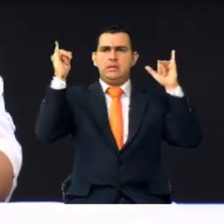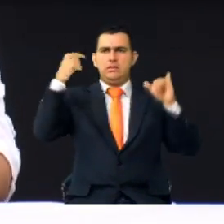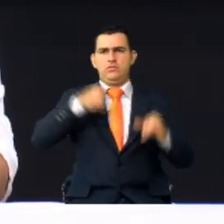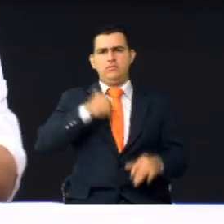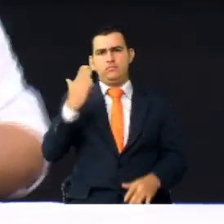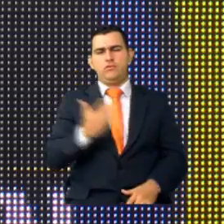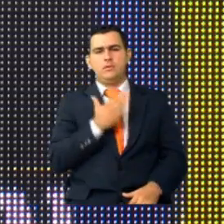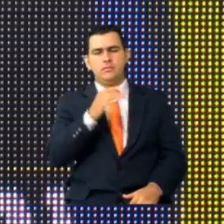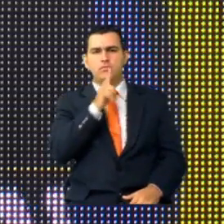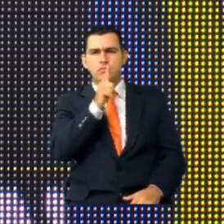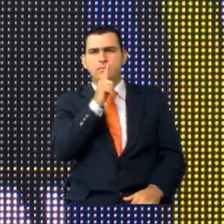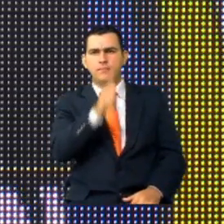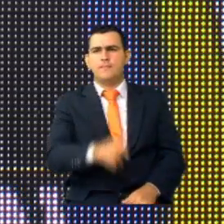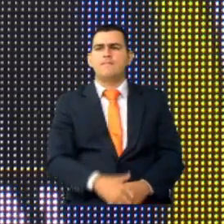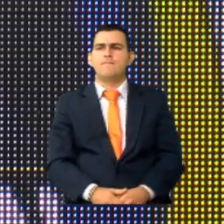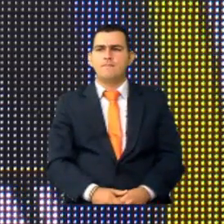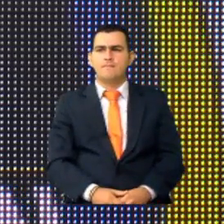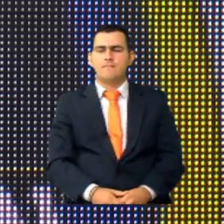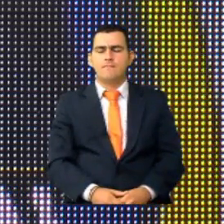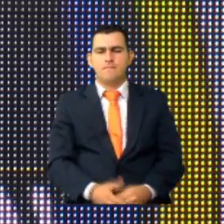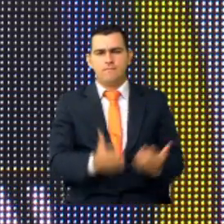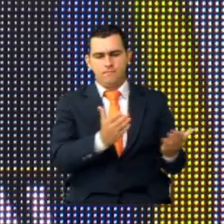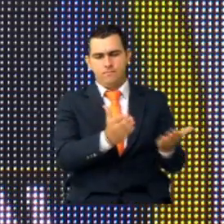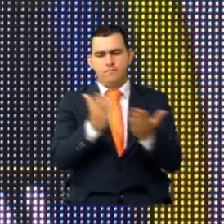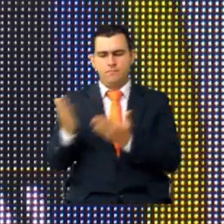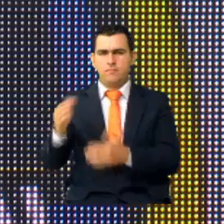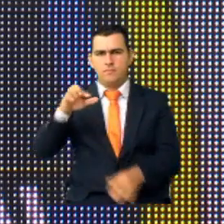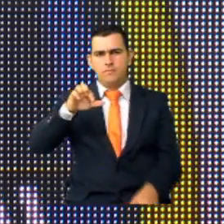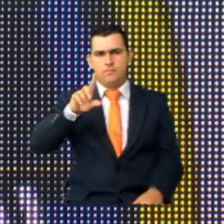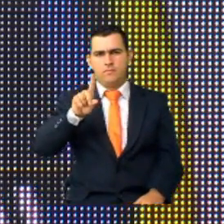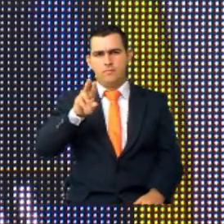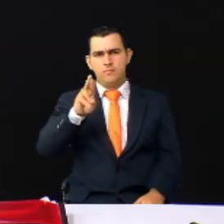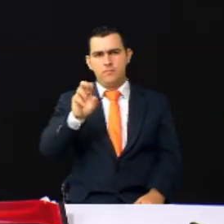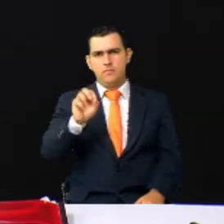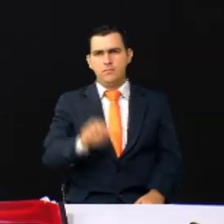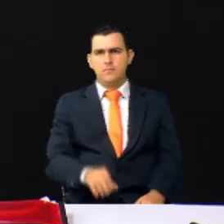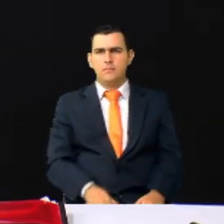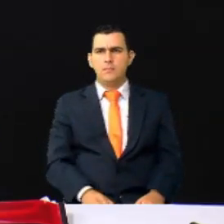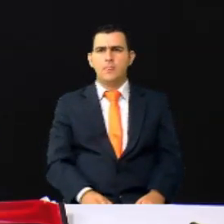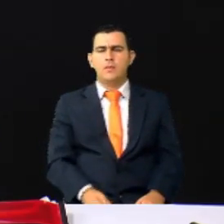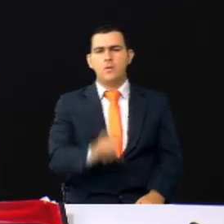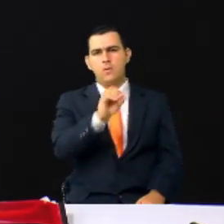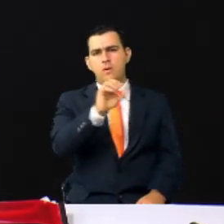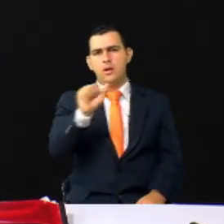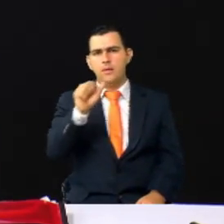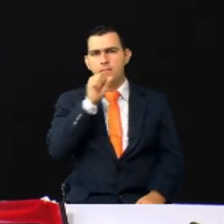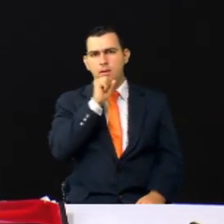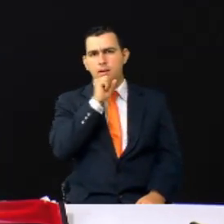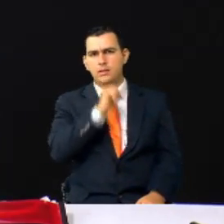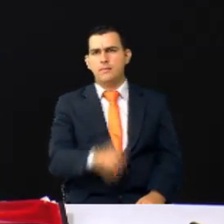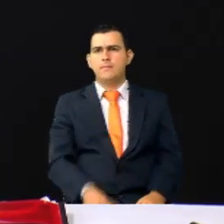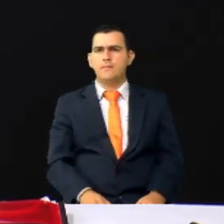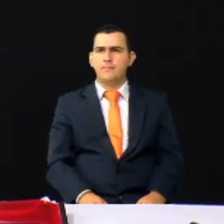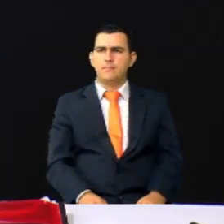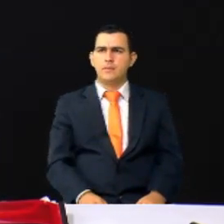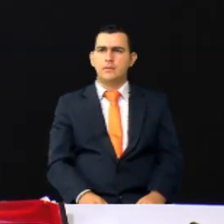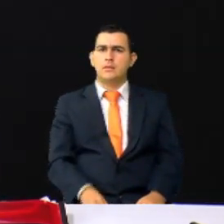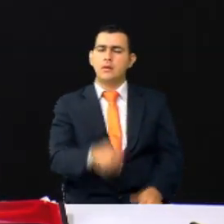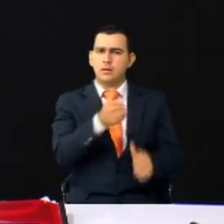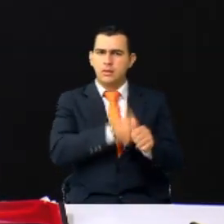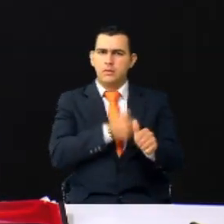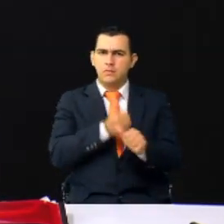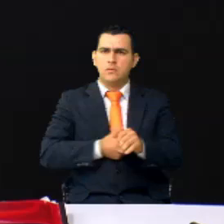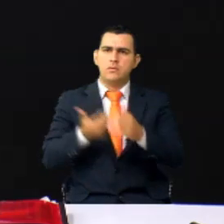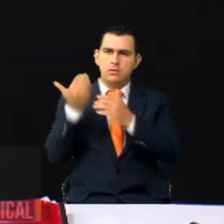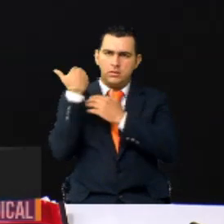Barrancabermeja. El turno ahora es para el candidato Pedro Luis Gómez. Barranqueños y barranqueñas, en un acto de responsabilidad